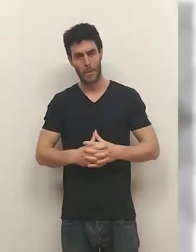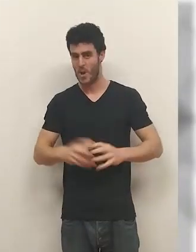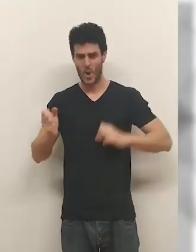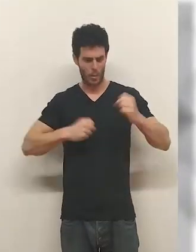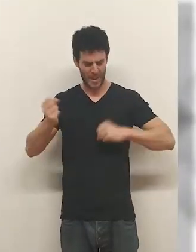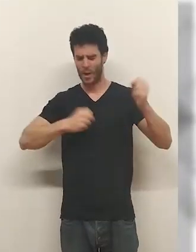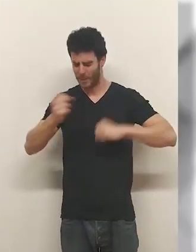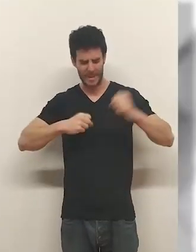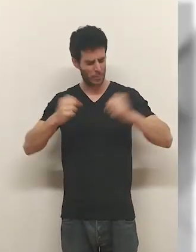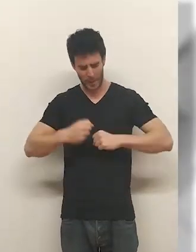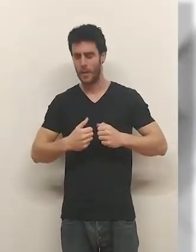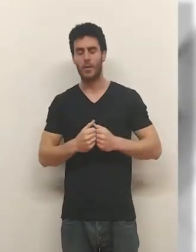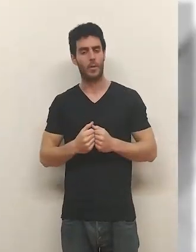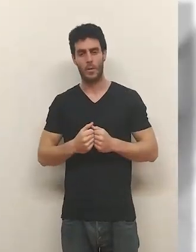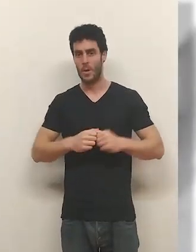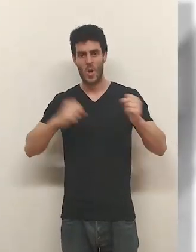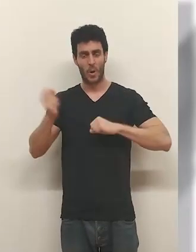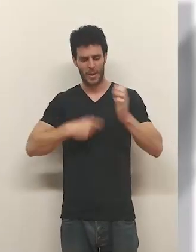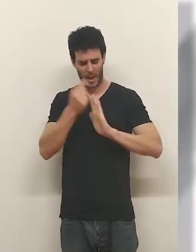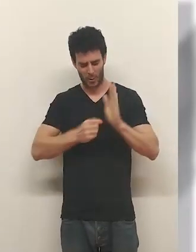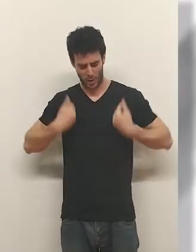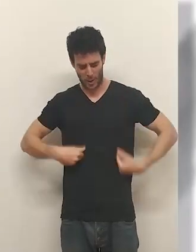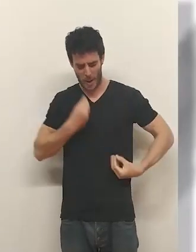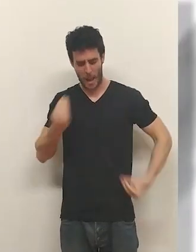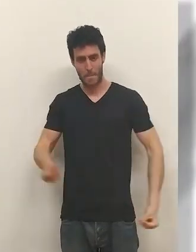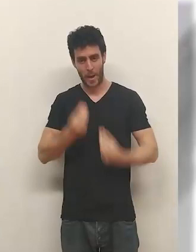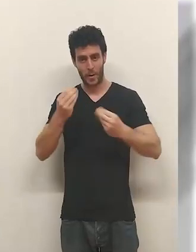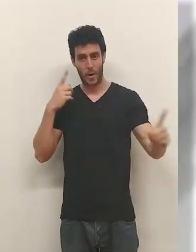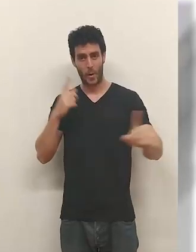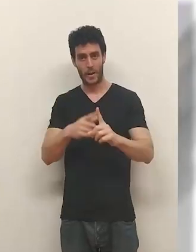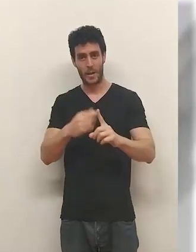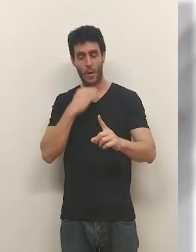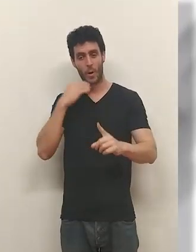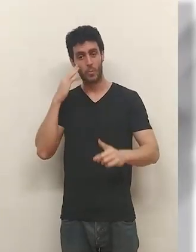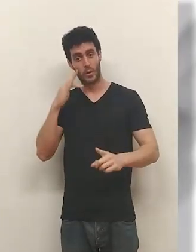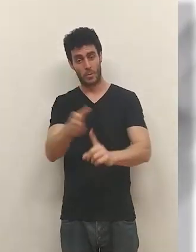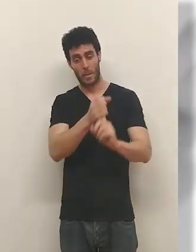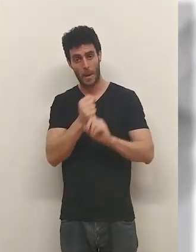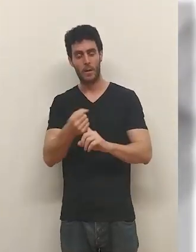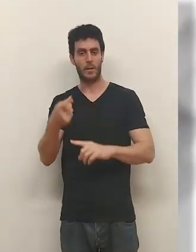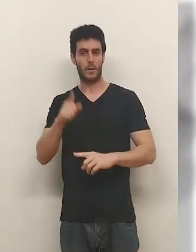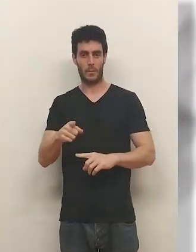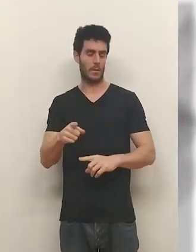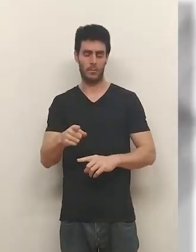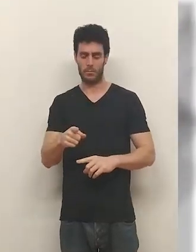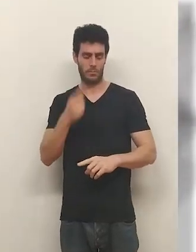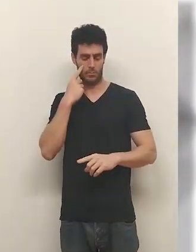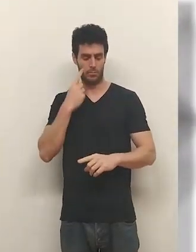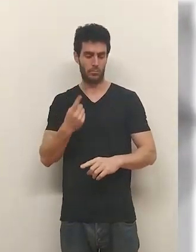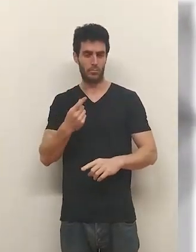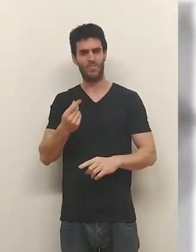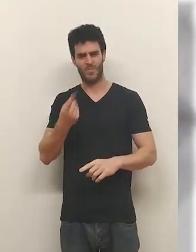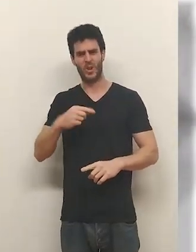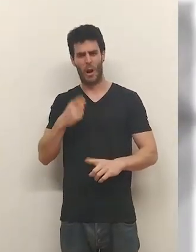Pues competir, competir en las mejores condiciones para tratar de sacar algo positivo y que se decida todo en el rollo.